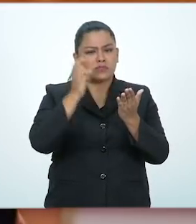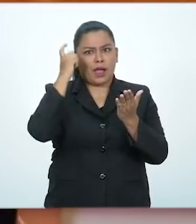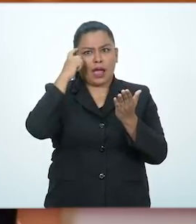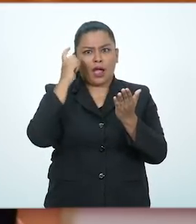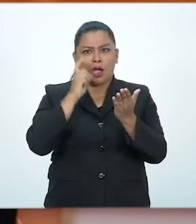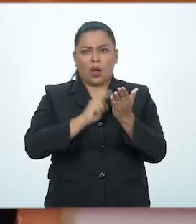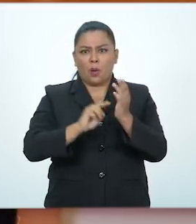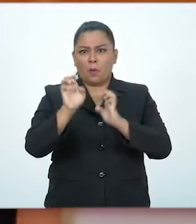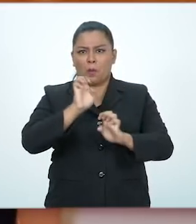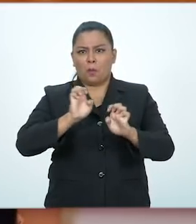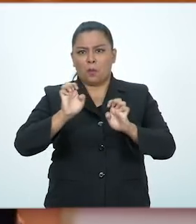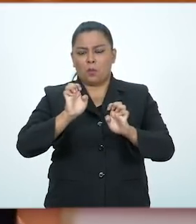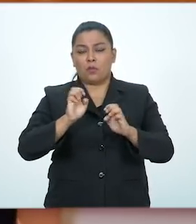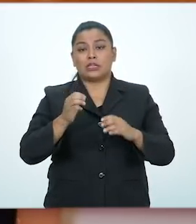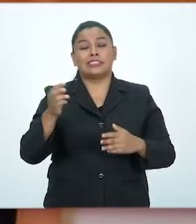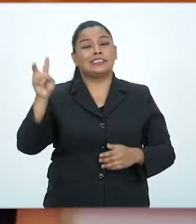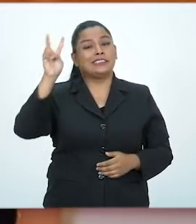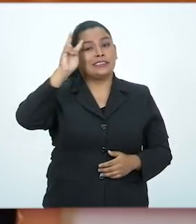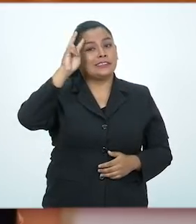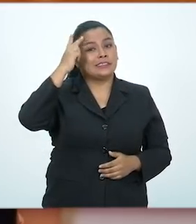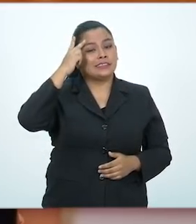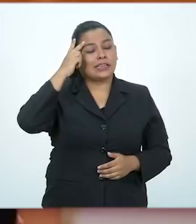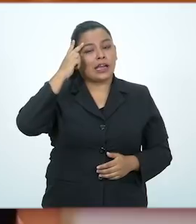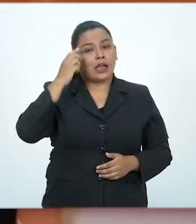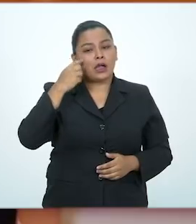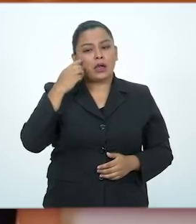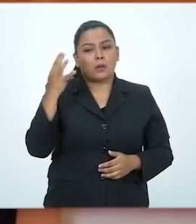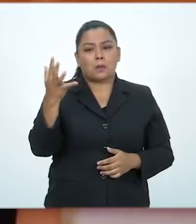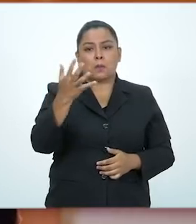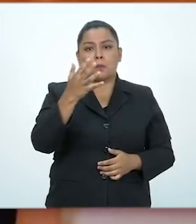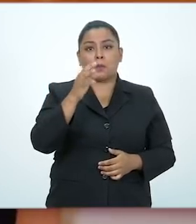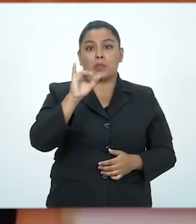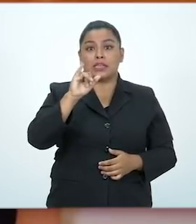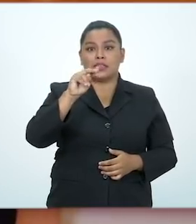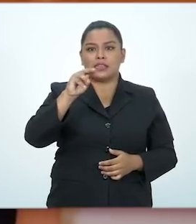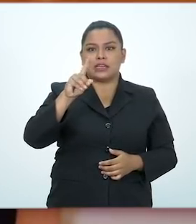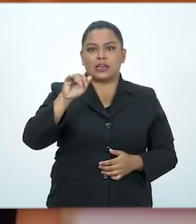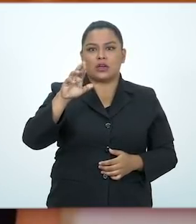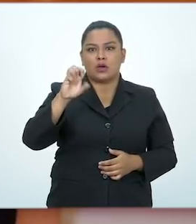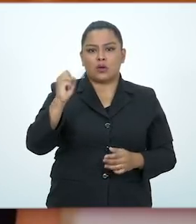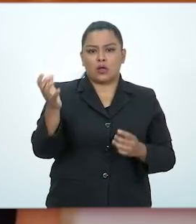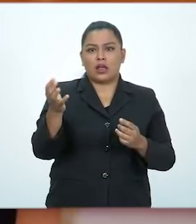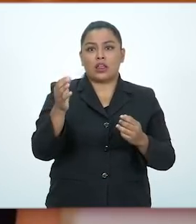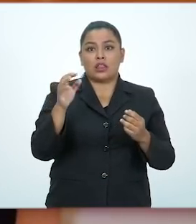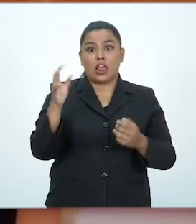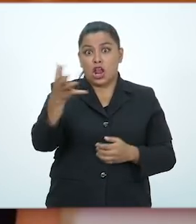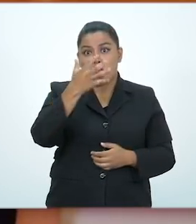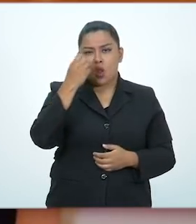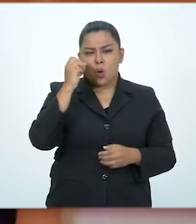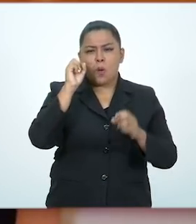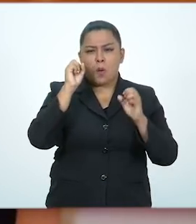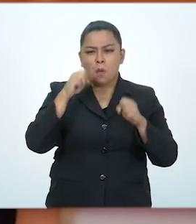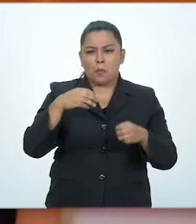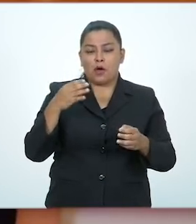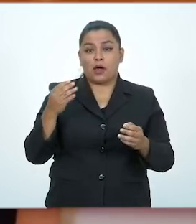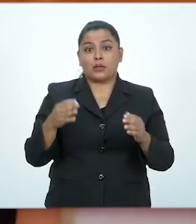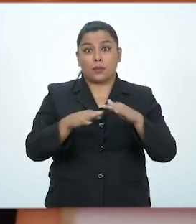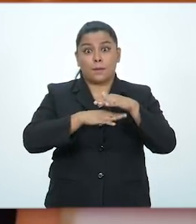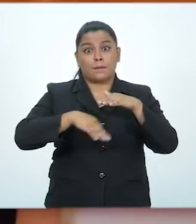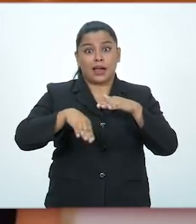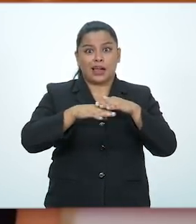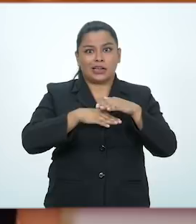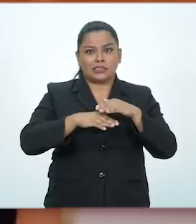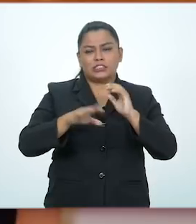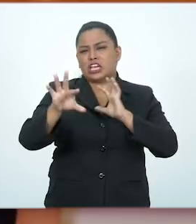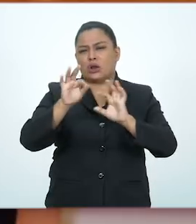cualquier evaluación, debemos retomar aquellos indicadores de logro priorizados y también algunos indicadores de